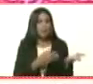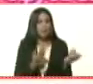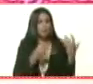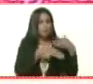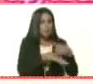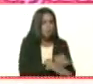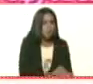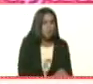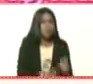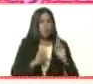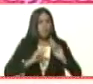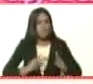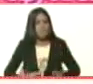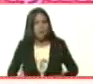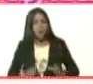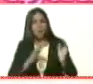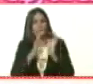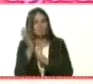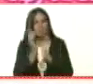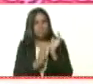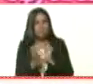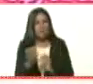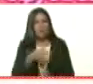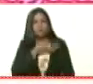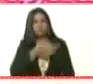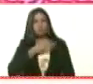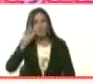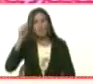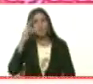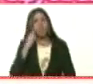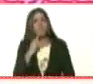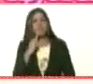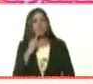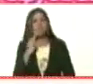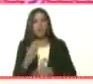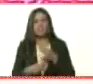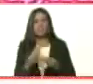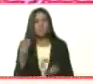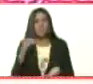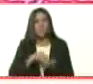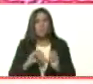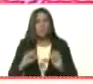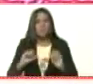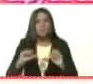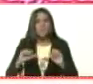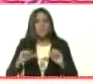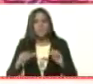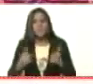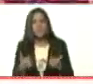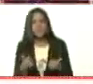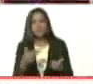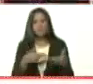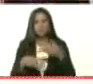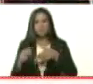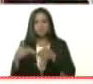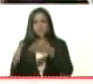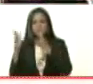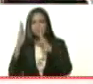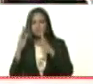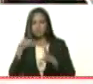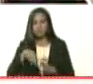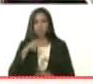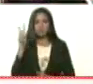inclusivo, humanista, cristiano, del socialismo bolivariano que estamos empezando a construir en Venezuela.